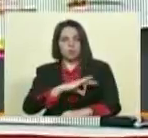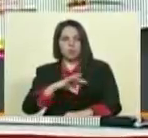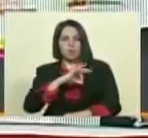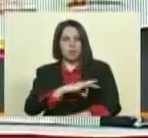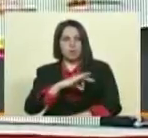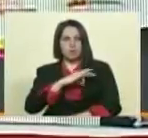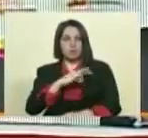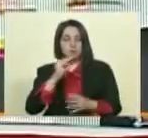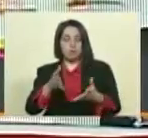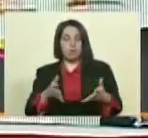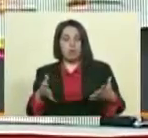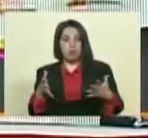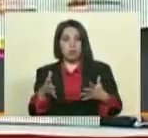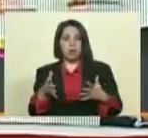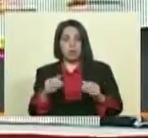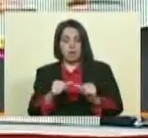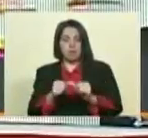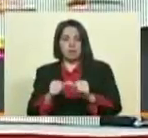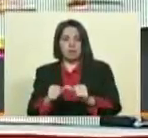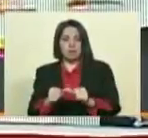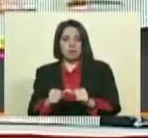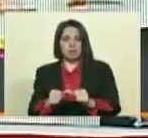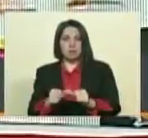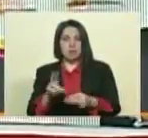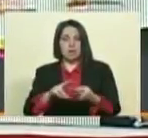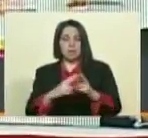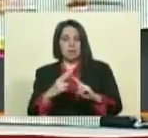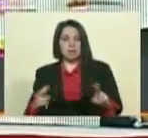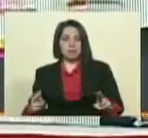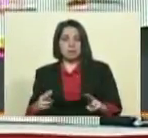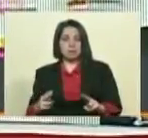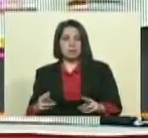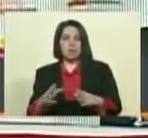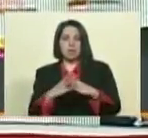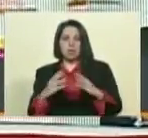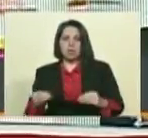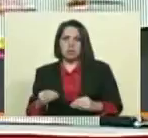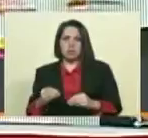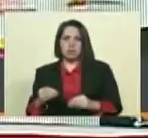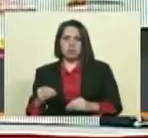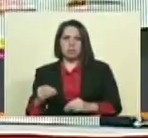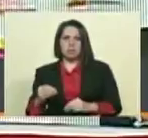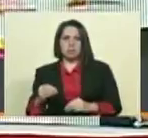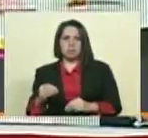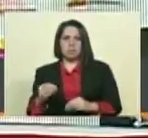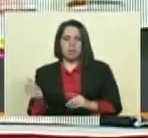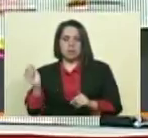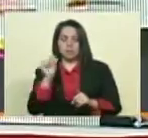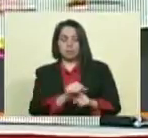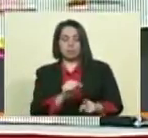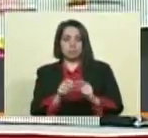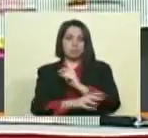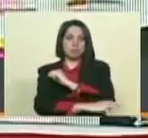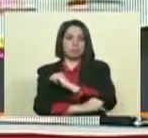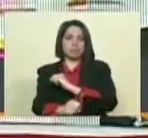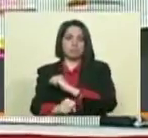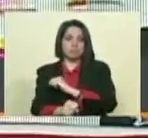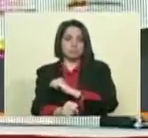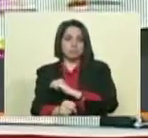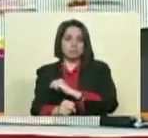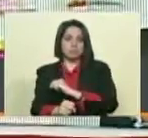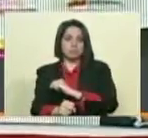vamos a lograr la estabilidad, la paz, la convivencia, la armonía, la derrota del delito y sobre